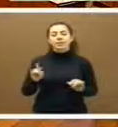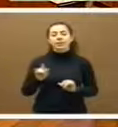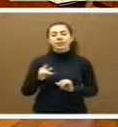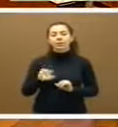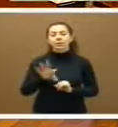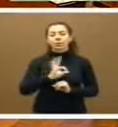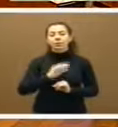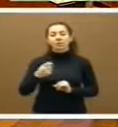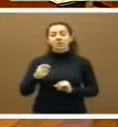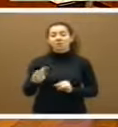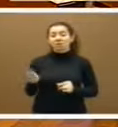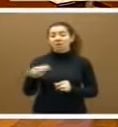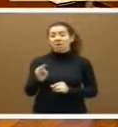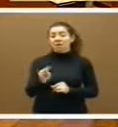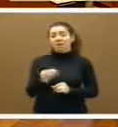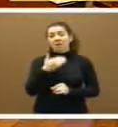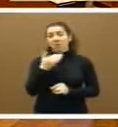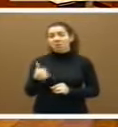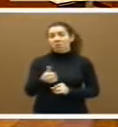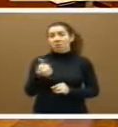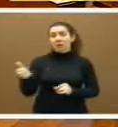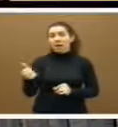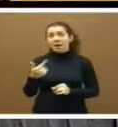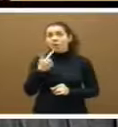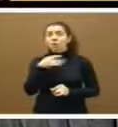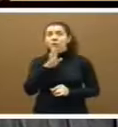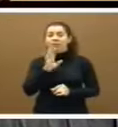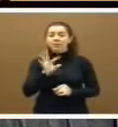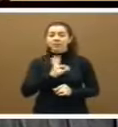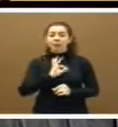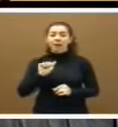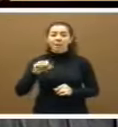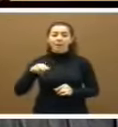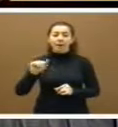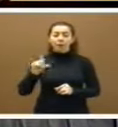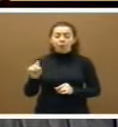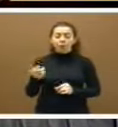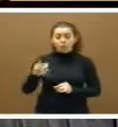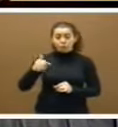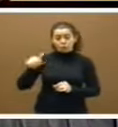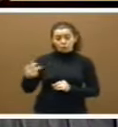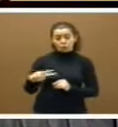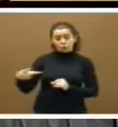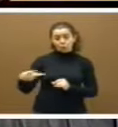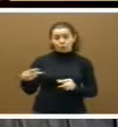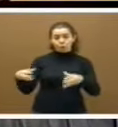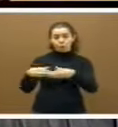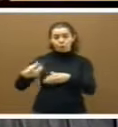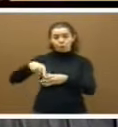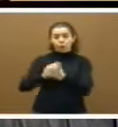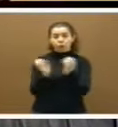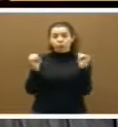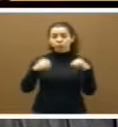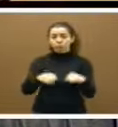Poco más puedo añadir yo a lo que ha dicho el señor Amado. Tanto el Grupo Socialista como nosotros estamos de acuerdo, por eso, la presentación de esta enmienda